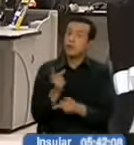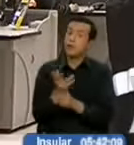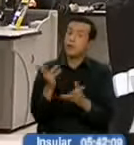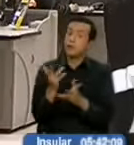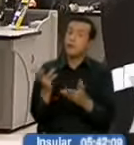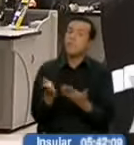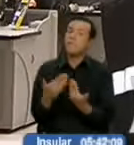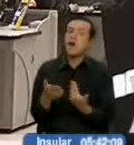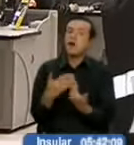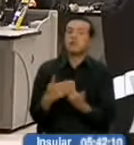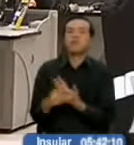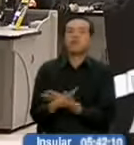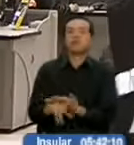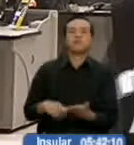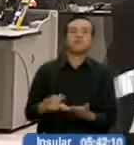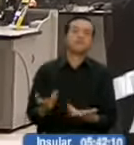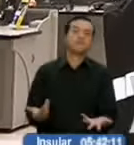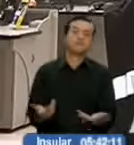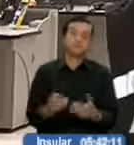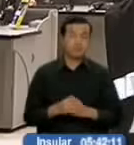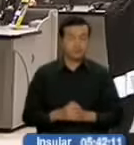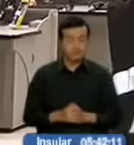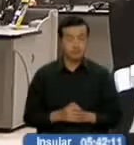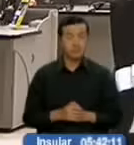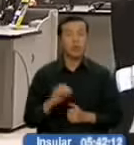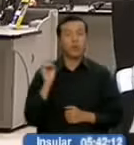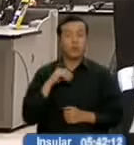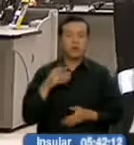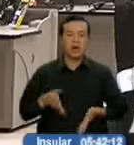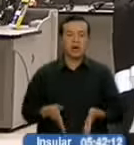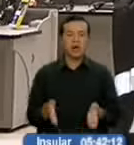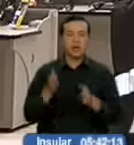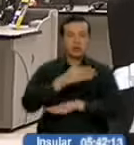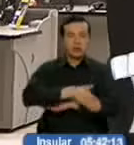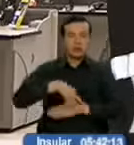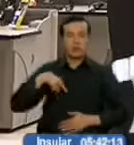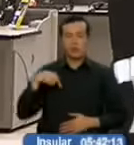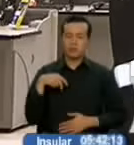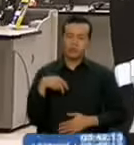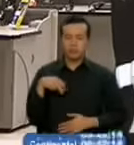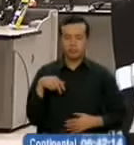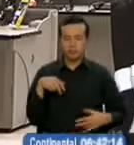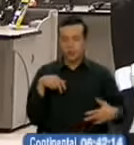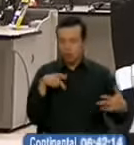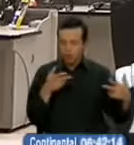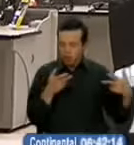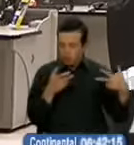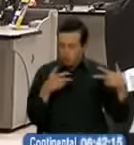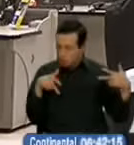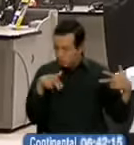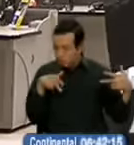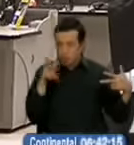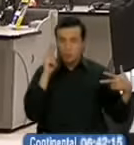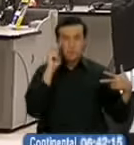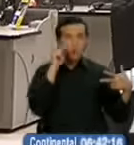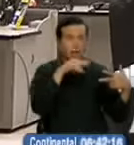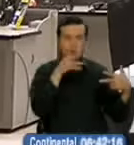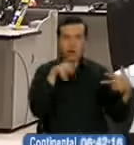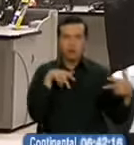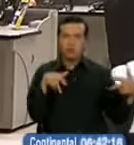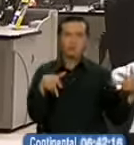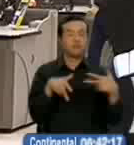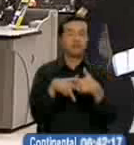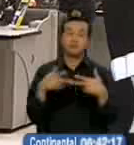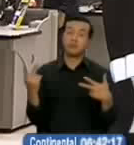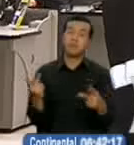ser propensos a que podamos ser víctimas de delitos. Si estamos caminando por las calles y cruzamos de forma repentina sin ver si vienen vehículos alrededor,